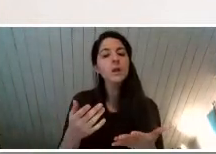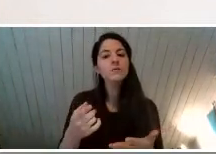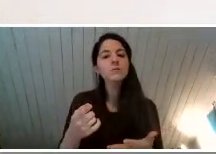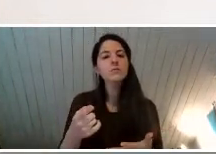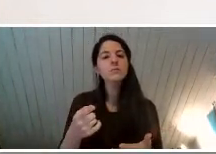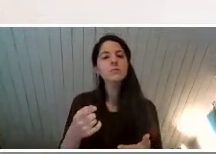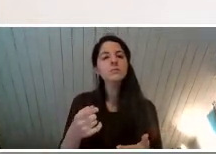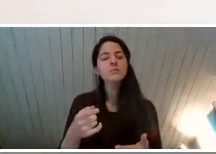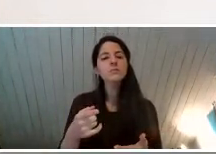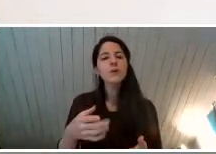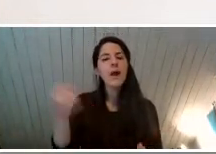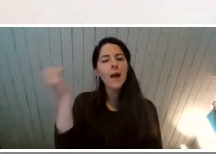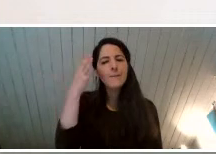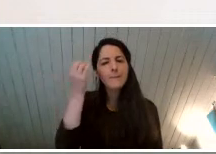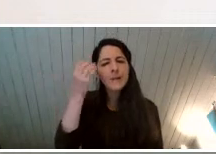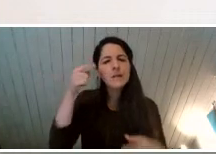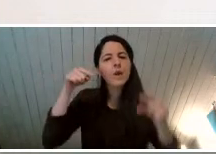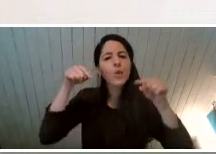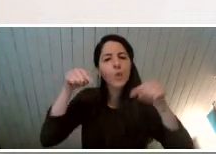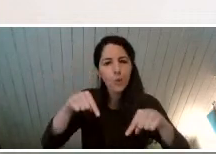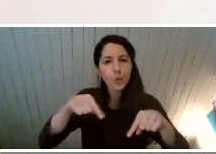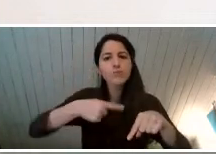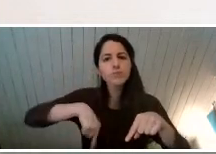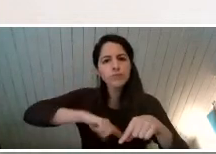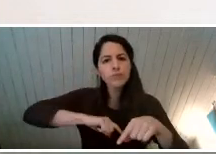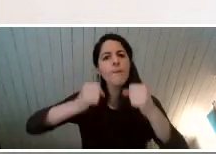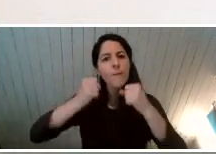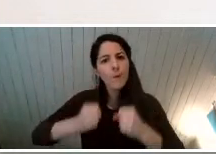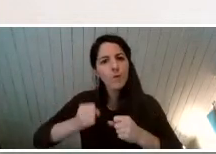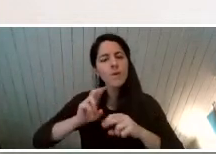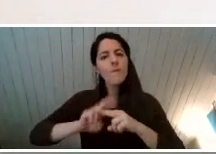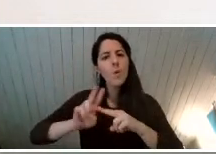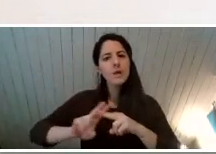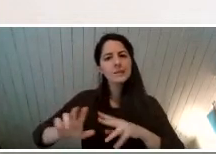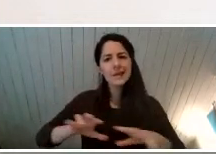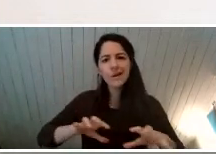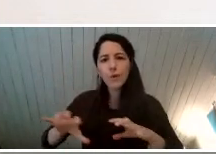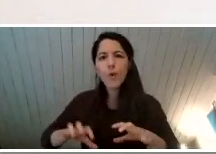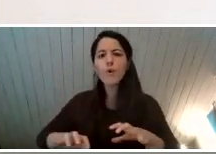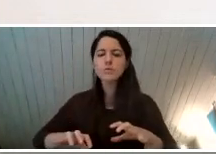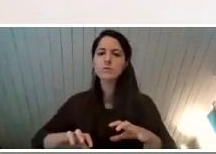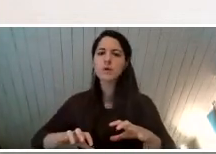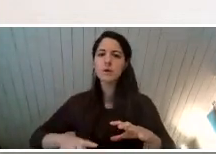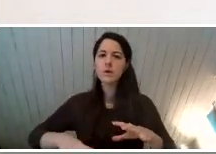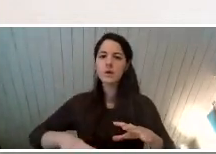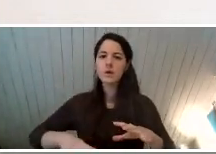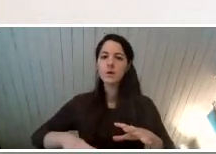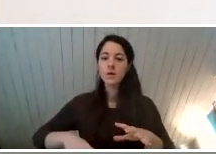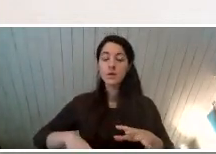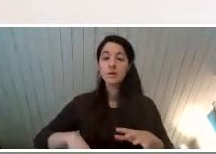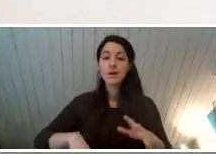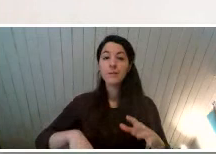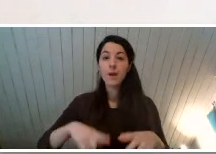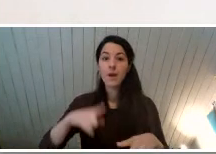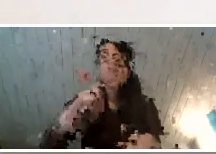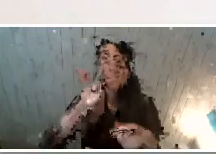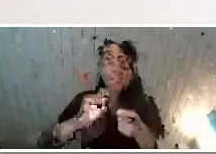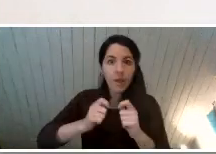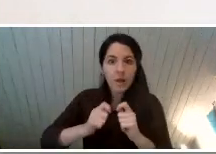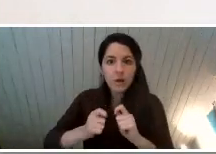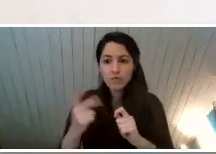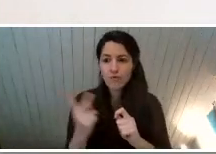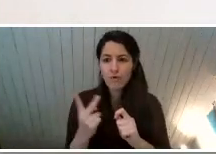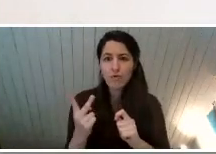puede hacer cosas en su vida para disminuir el riesgo de las dos cosas, pues. Primero hablemos a